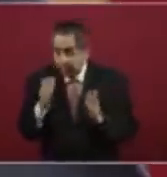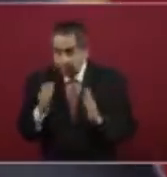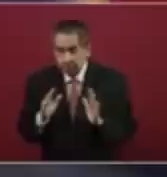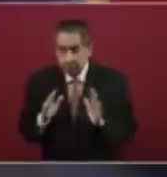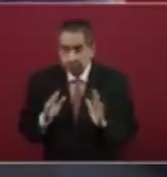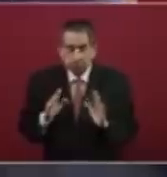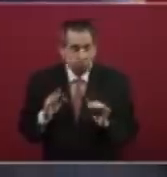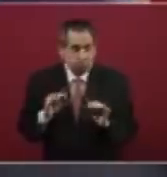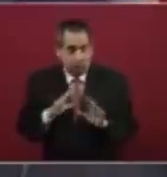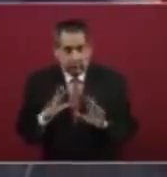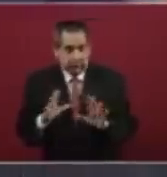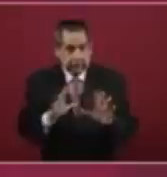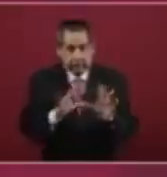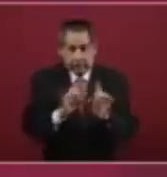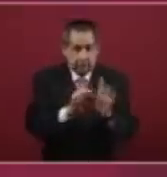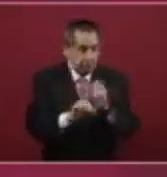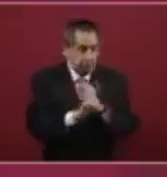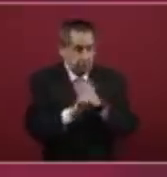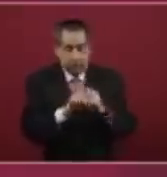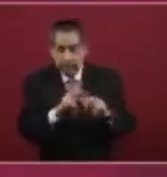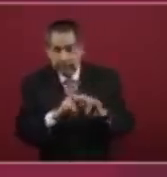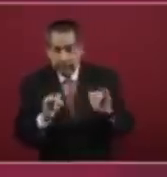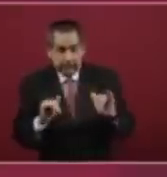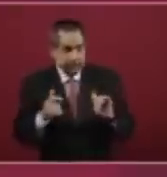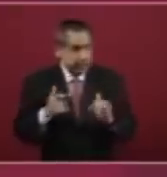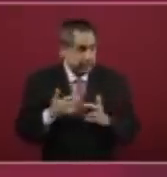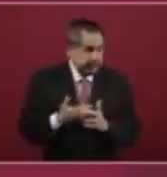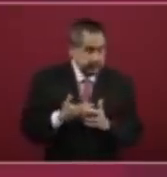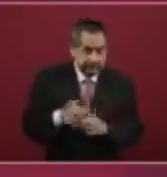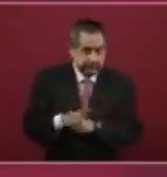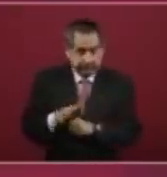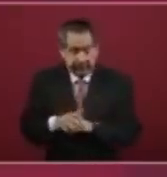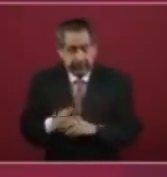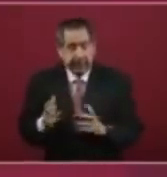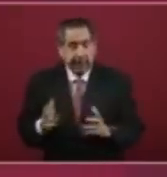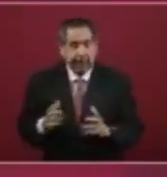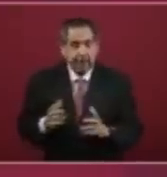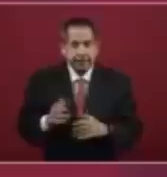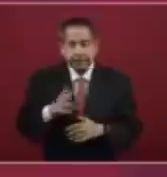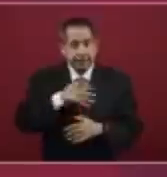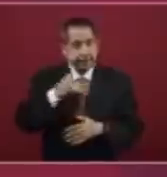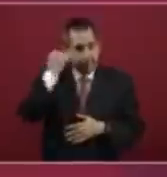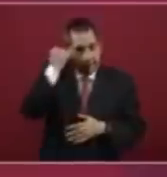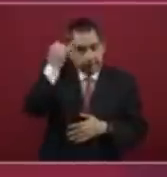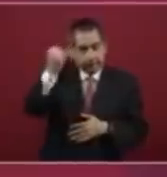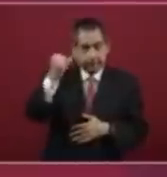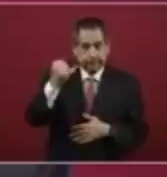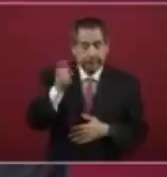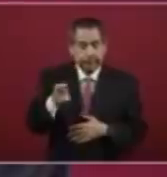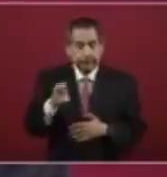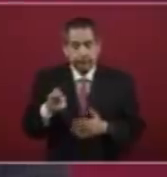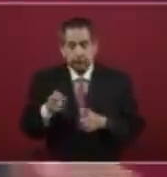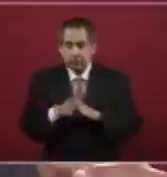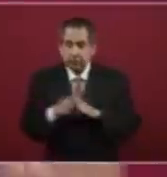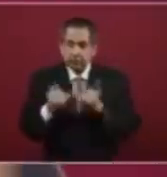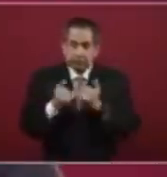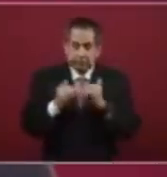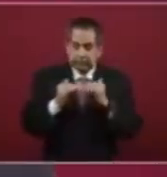no tenemos problemas financieros, porque la idea es